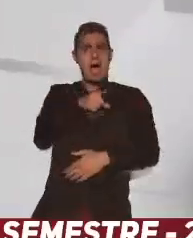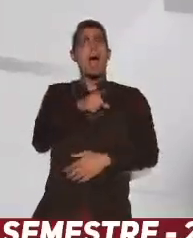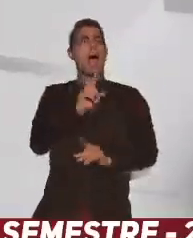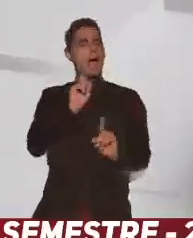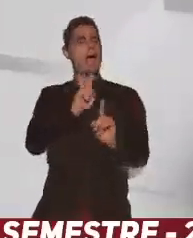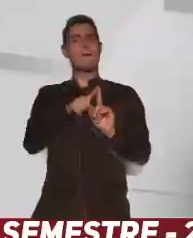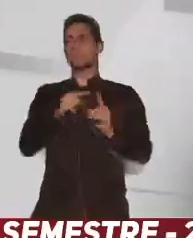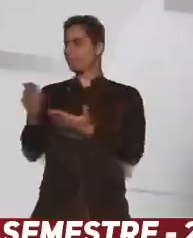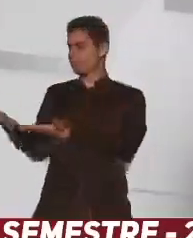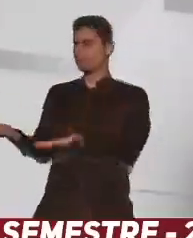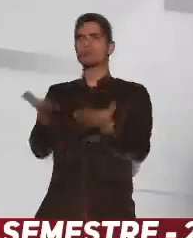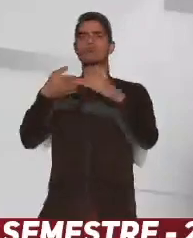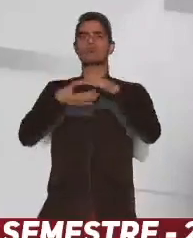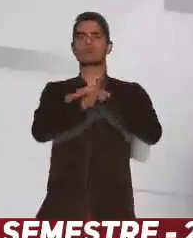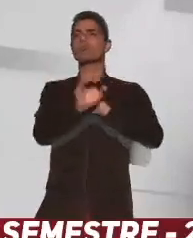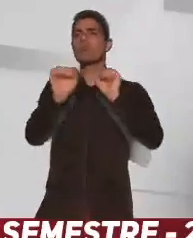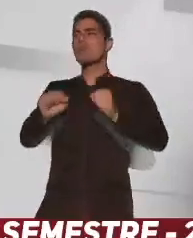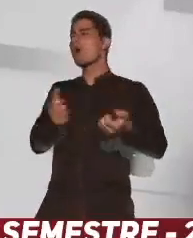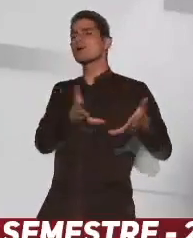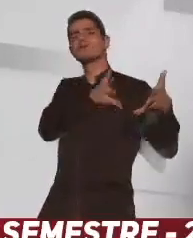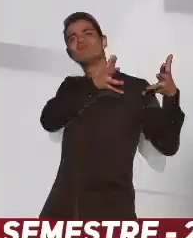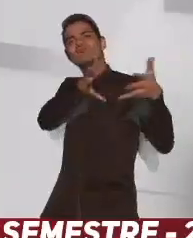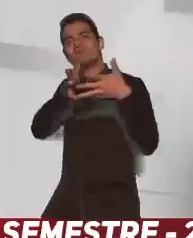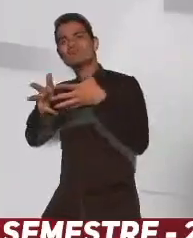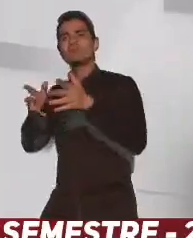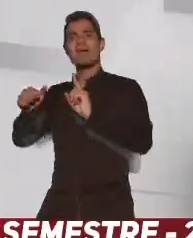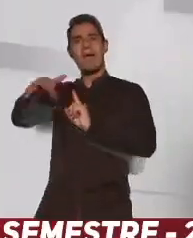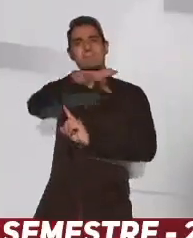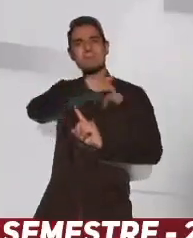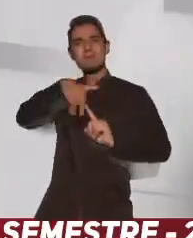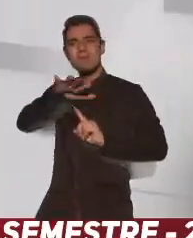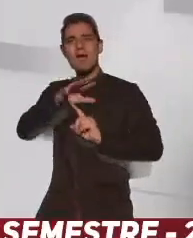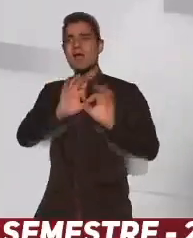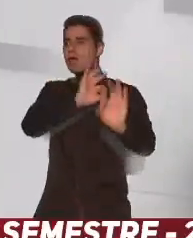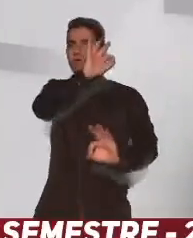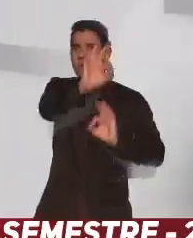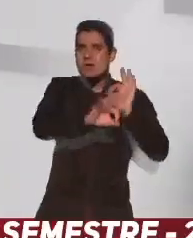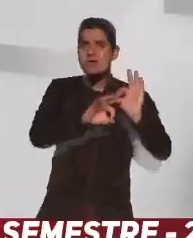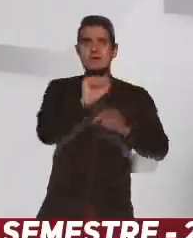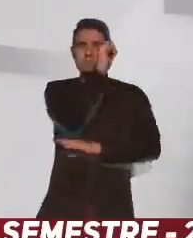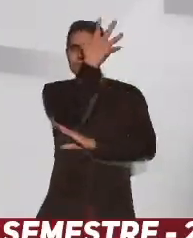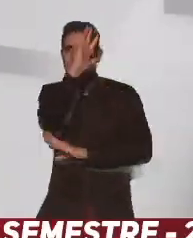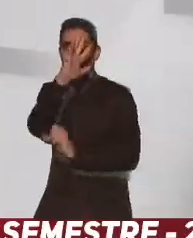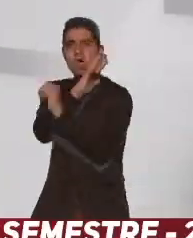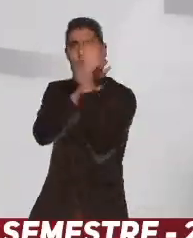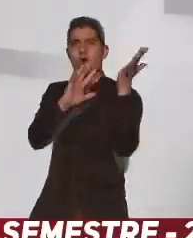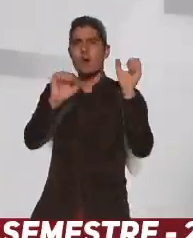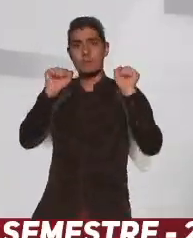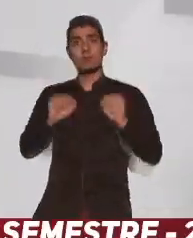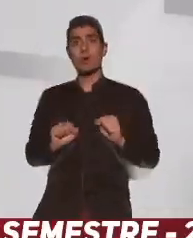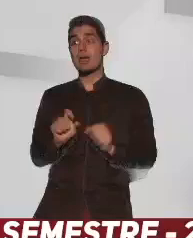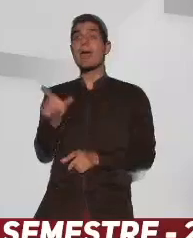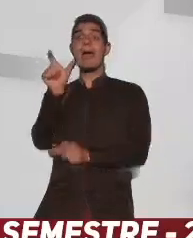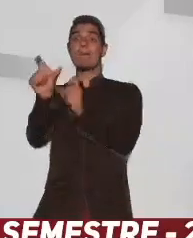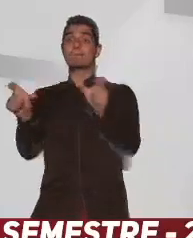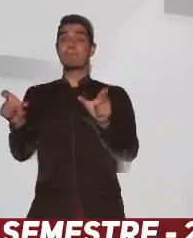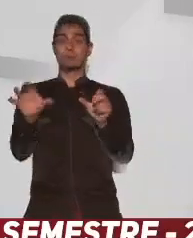ambientales, todo el trabajo que tiene que ver con los grupos ecológicos. Y es muy importante para la población que puedan